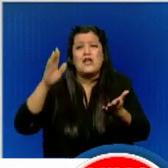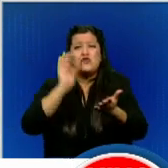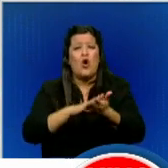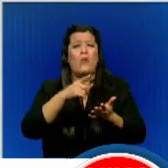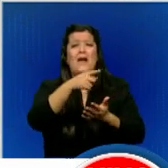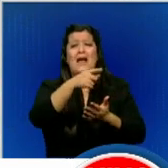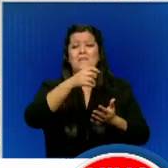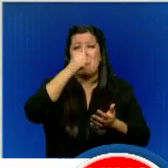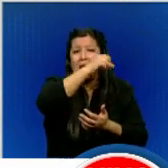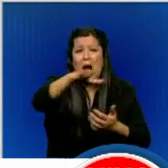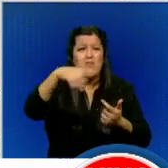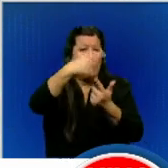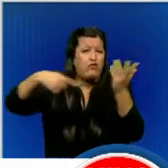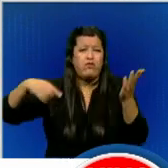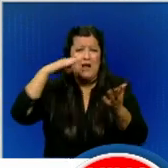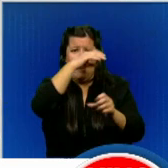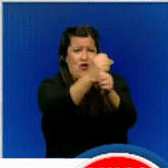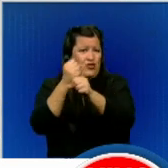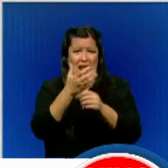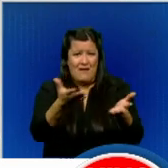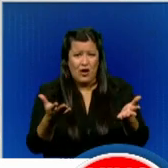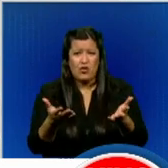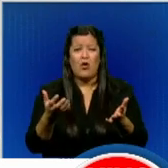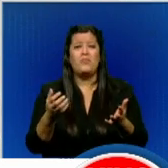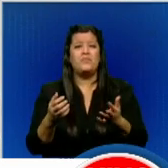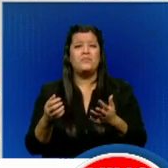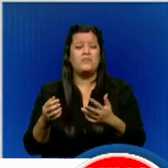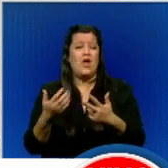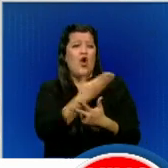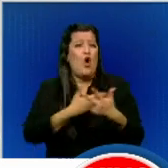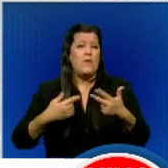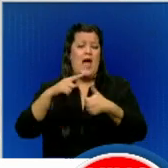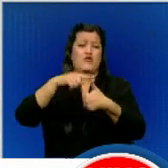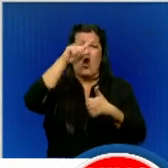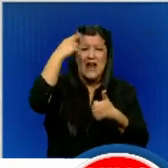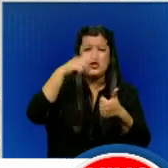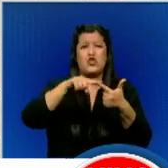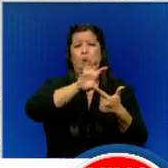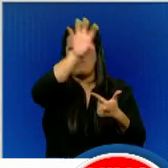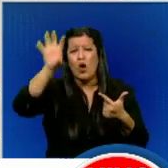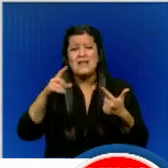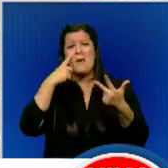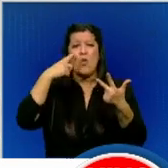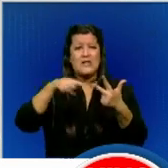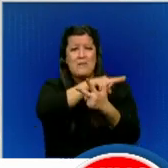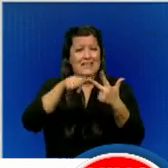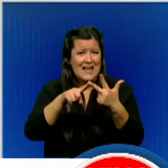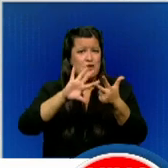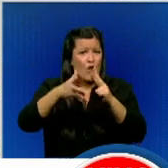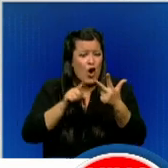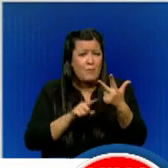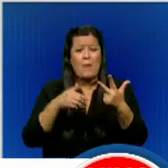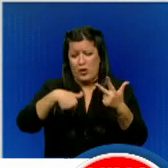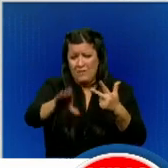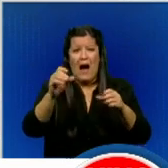de un estado que está hablando a nivel a los tres los tres niveles de gobierno nación provincial y municipal programa con votar